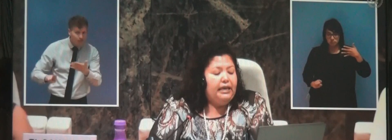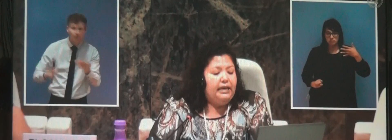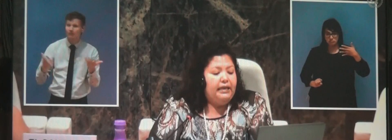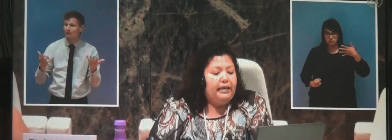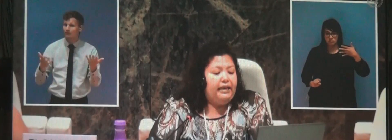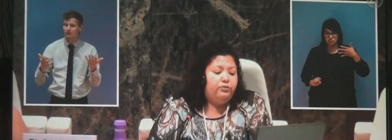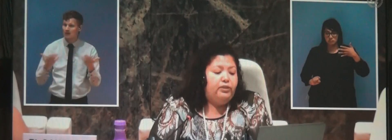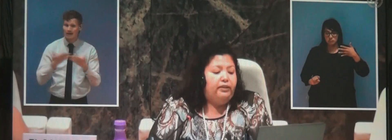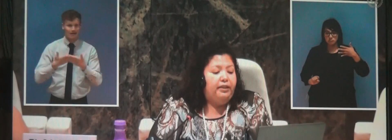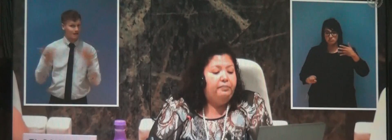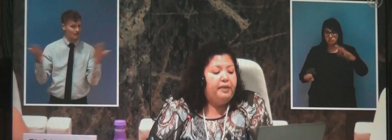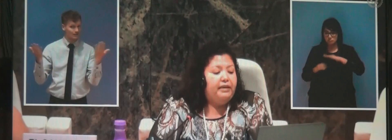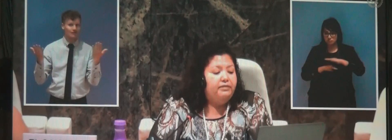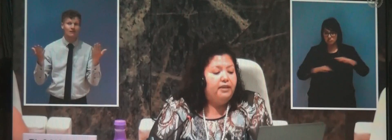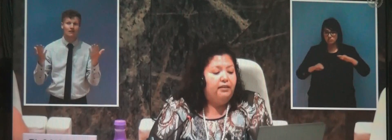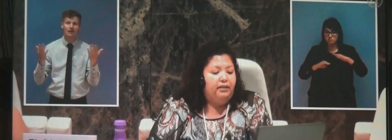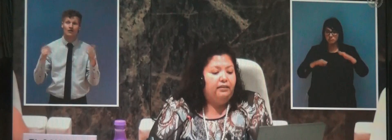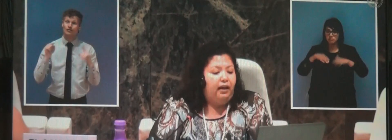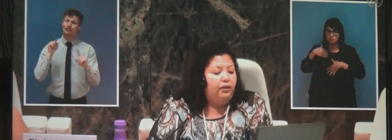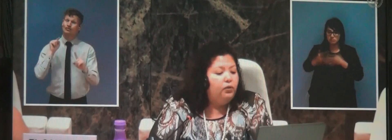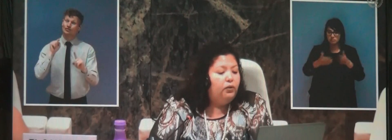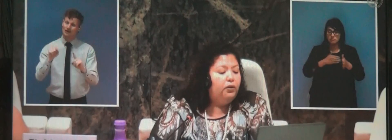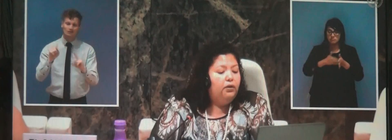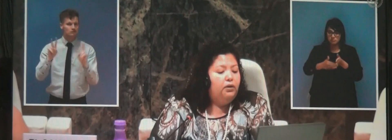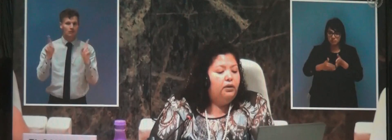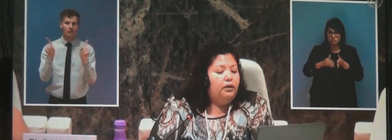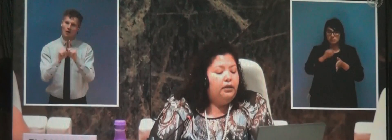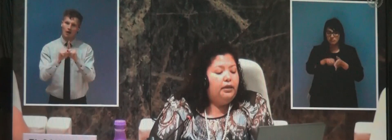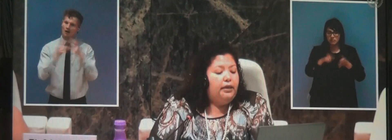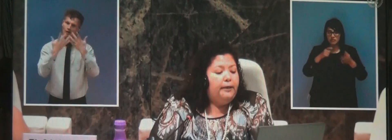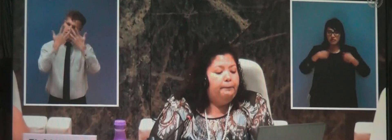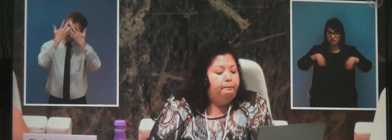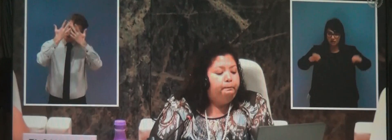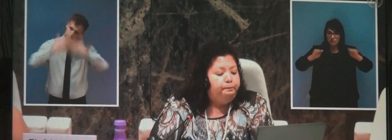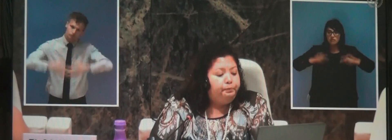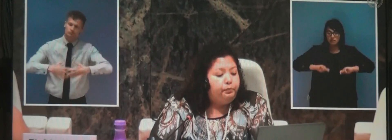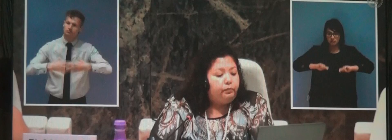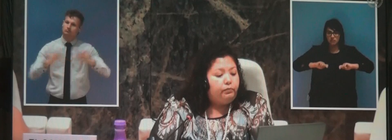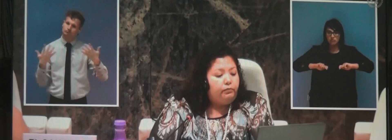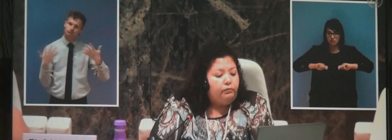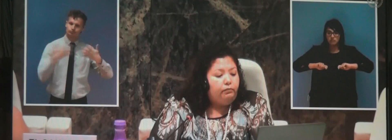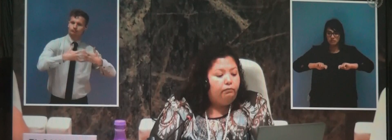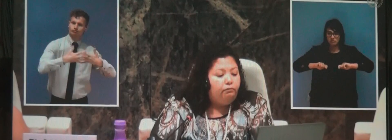y que a su entrada en vigencia el tratado